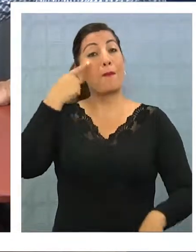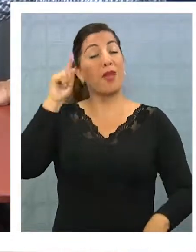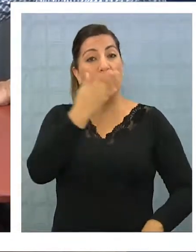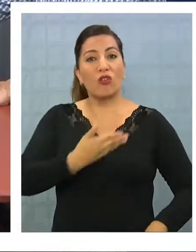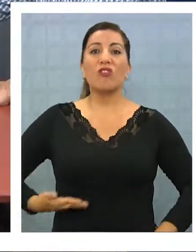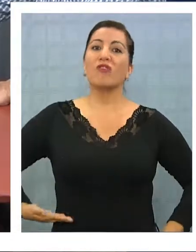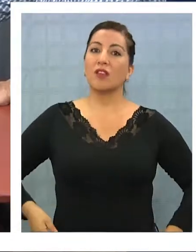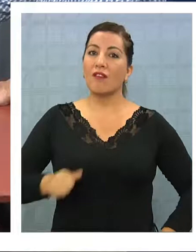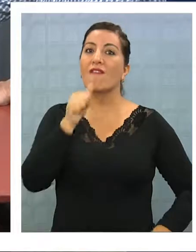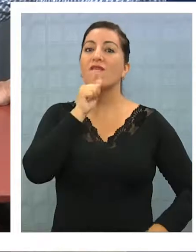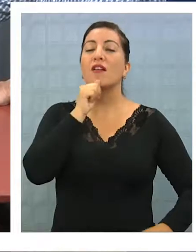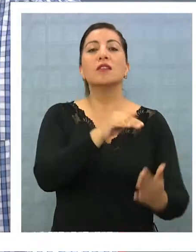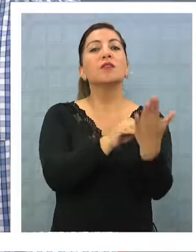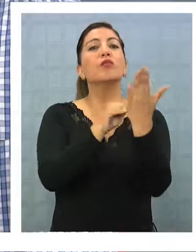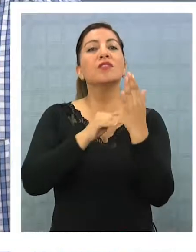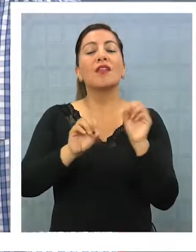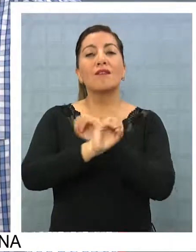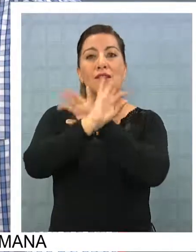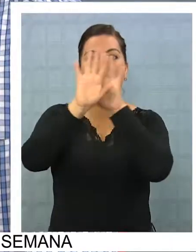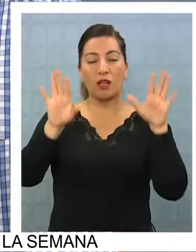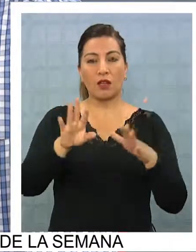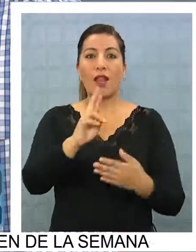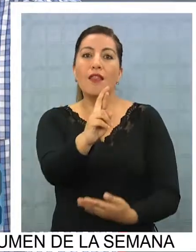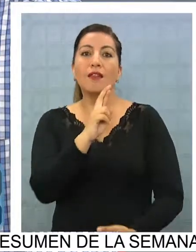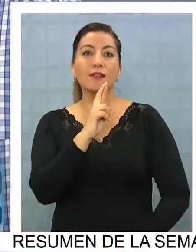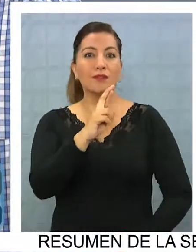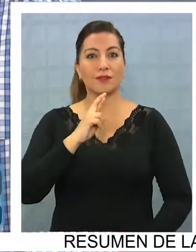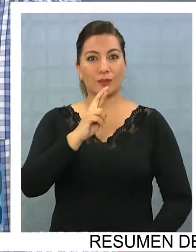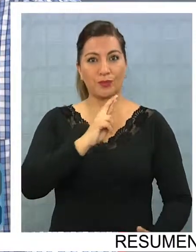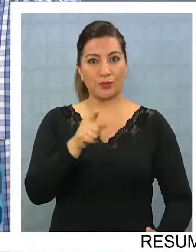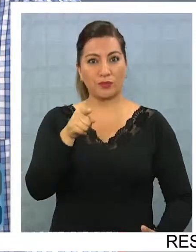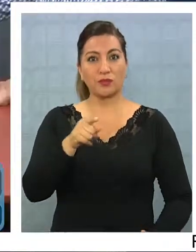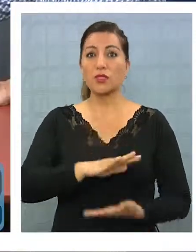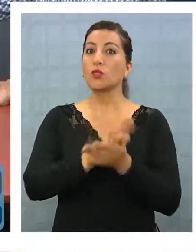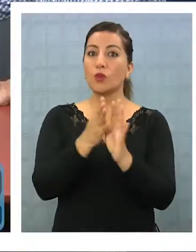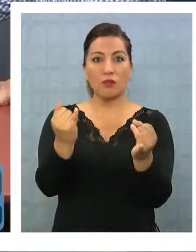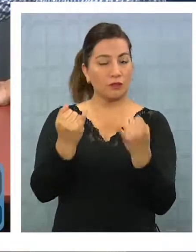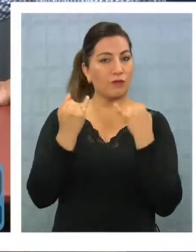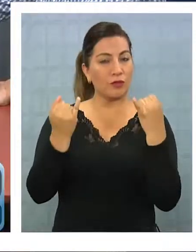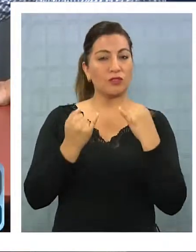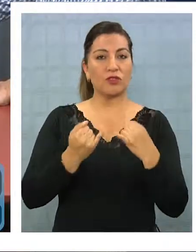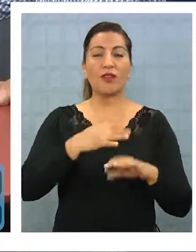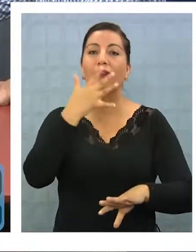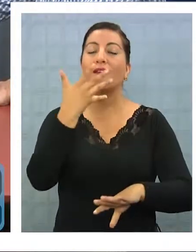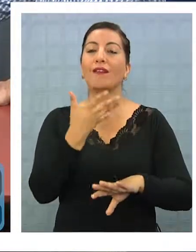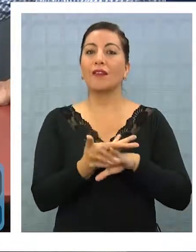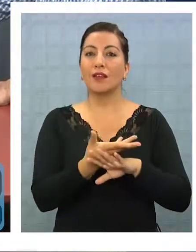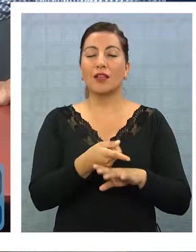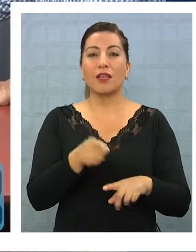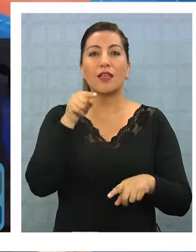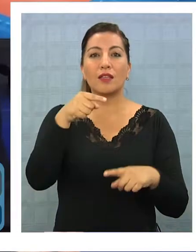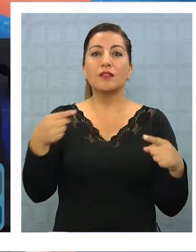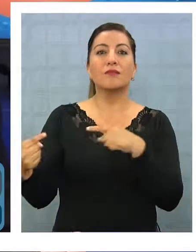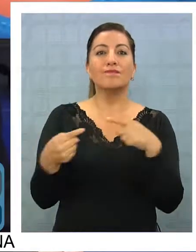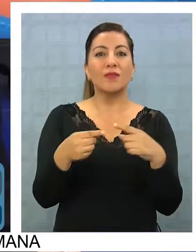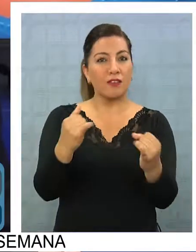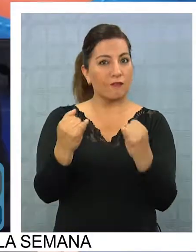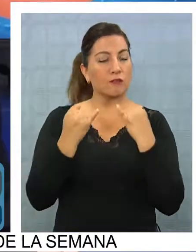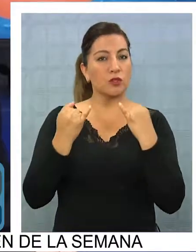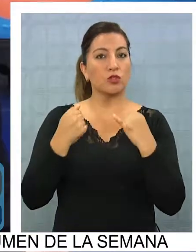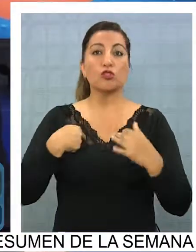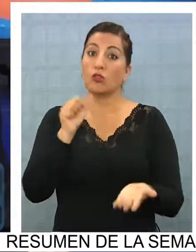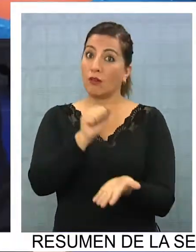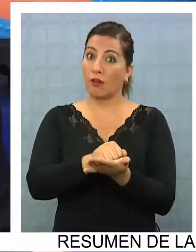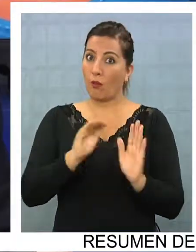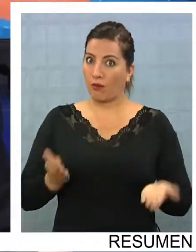mostrado con claridad cuáles fueron los resultados y toda la información que haría posible, digamos, este debate informado